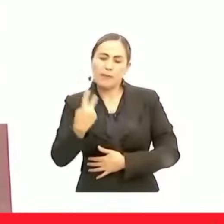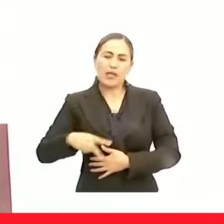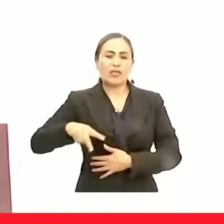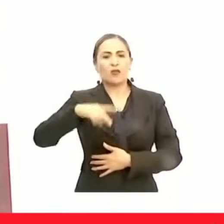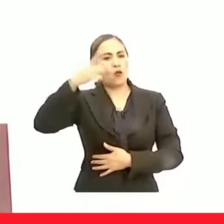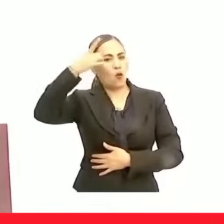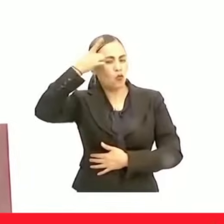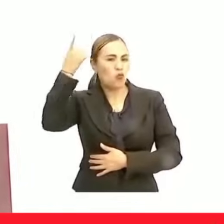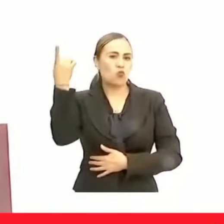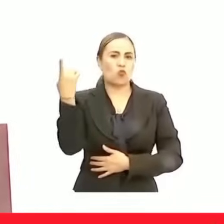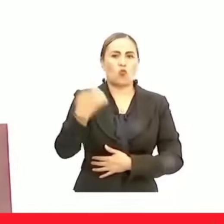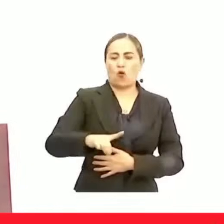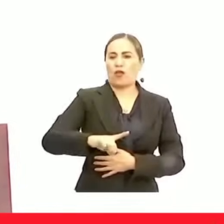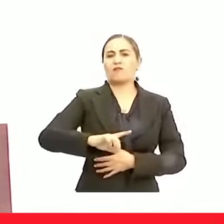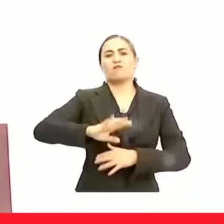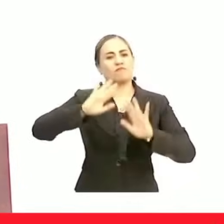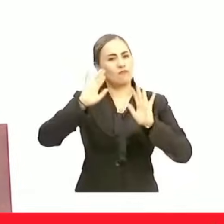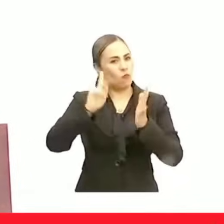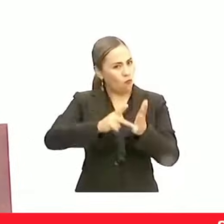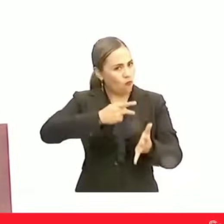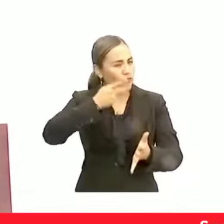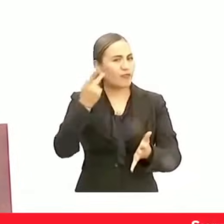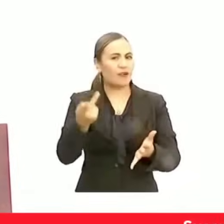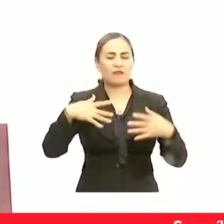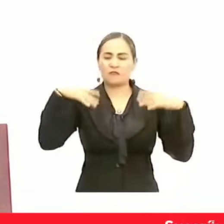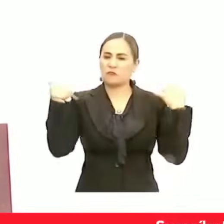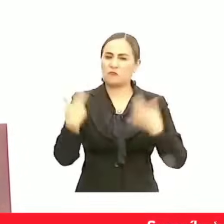hecho verdaderamente histórico.